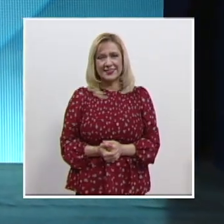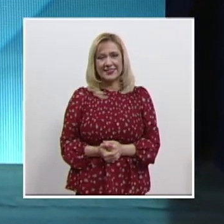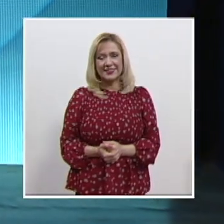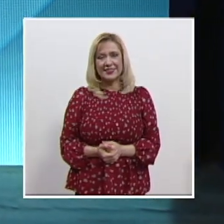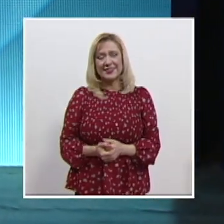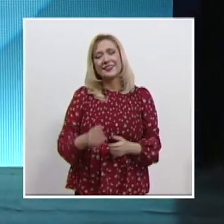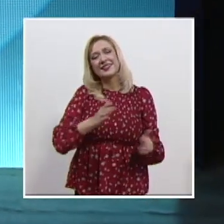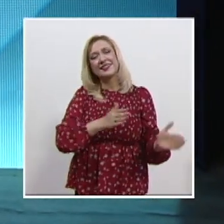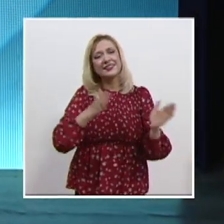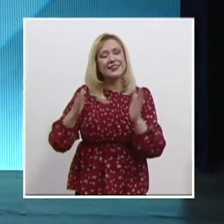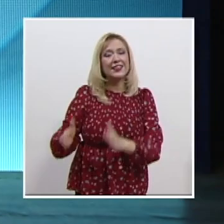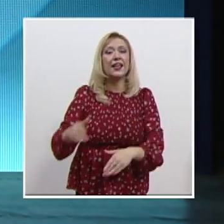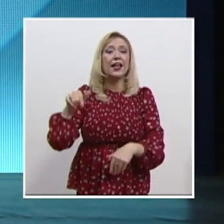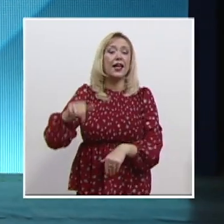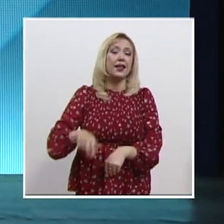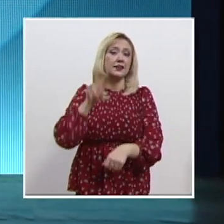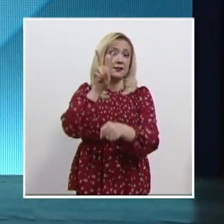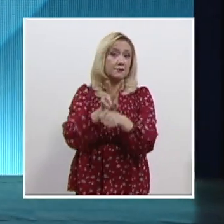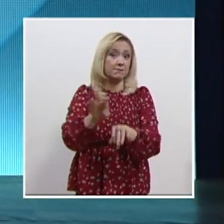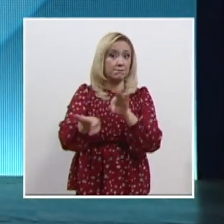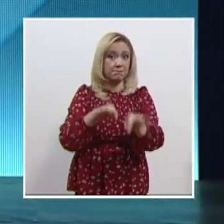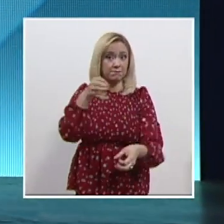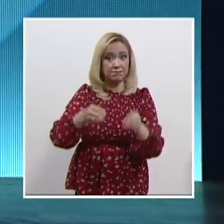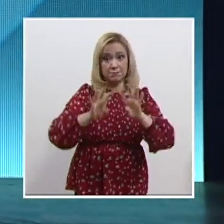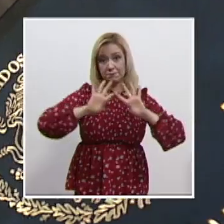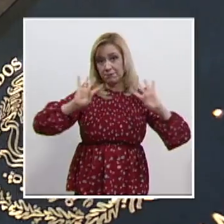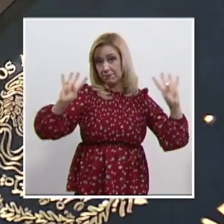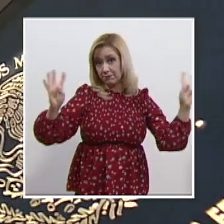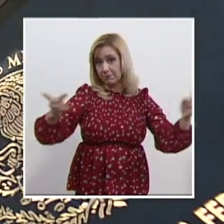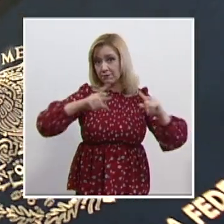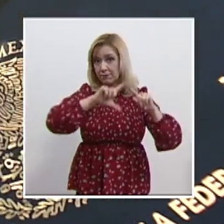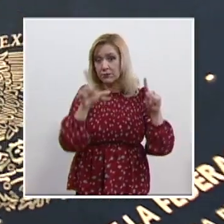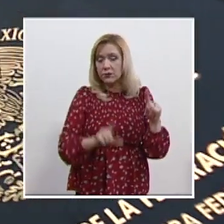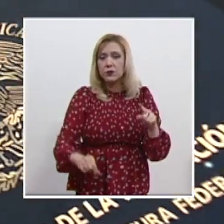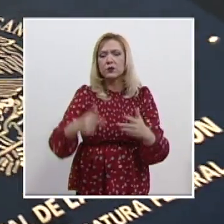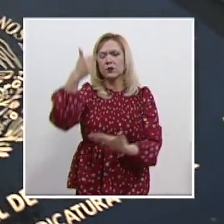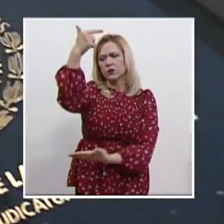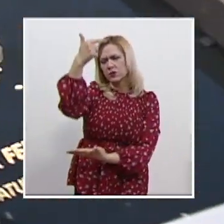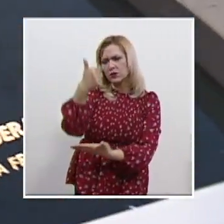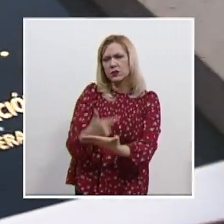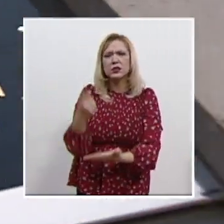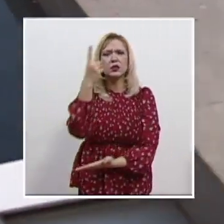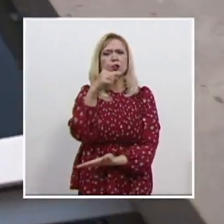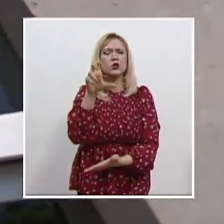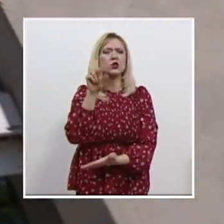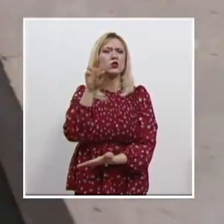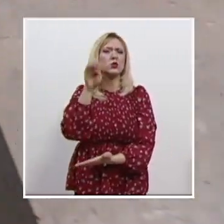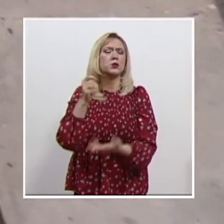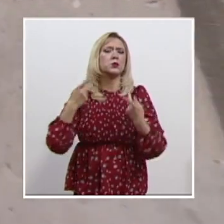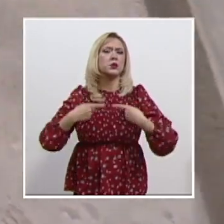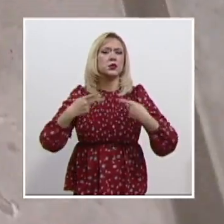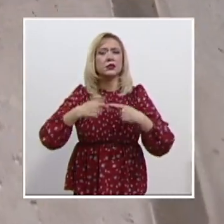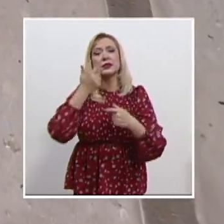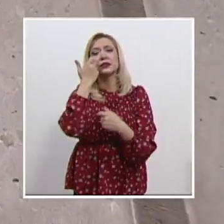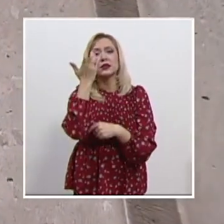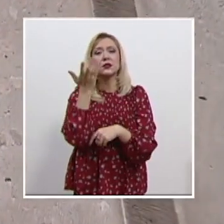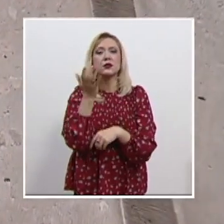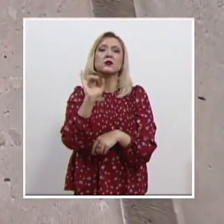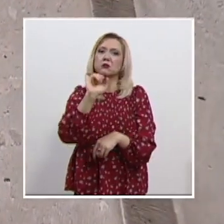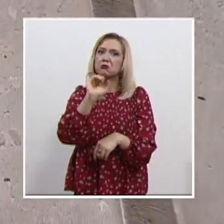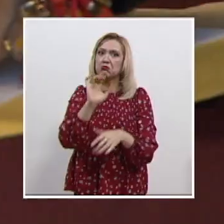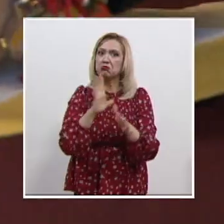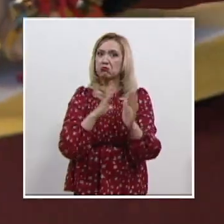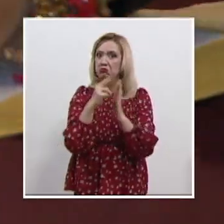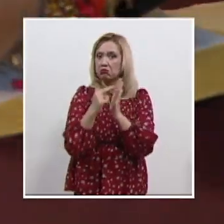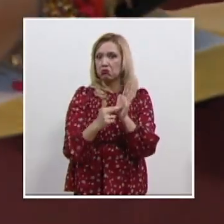Y en otra información, el Consejo de la Judicatura Federal dio a conocer la lista con las 189 aspirantes que cumplieron con los requisitos de